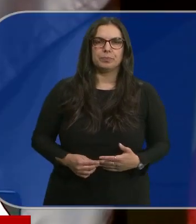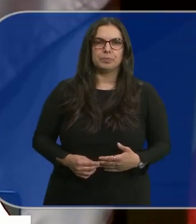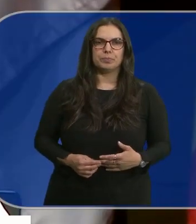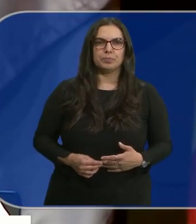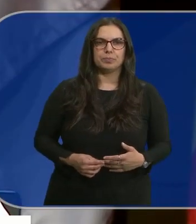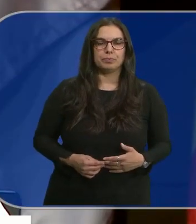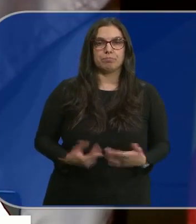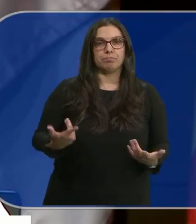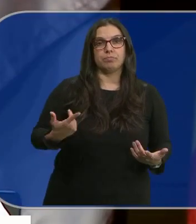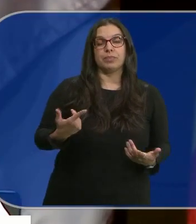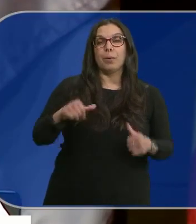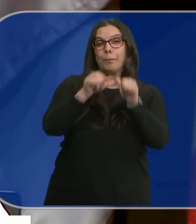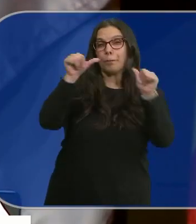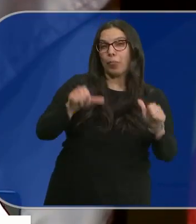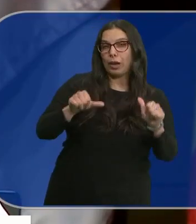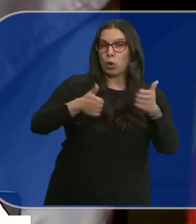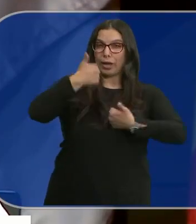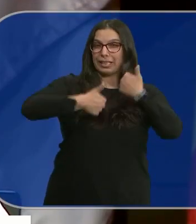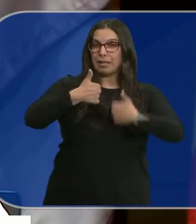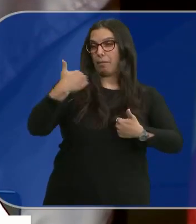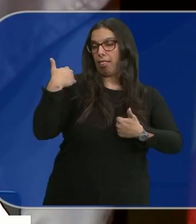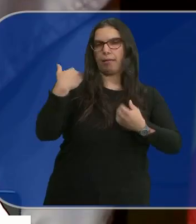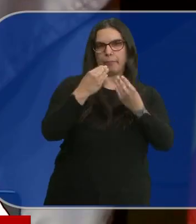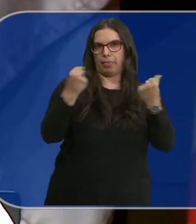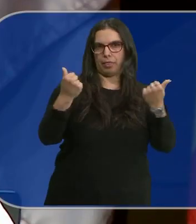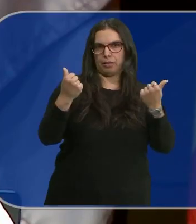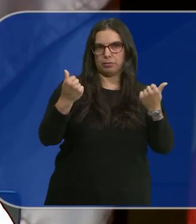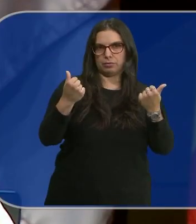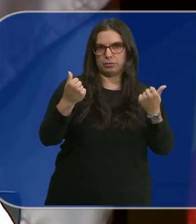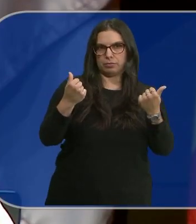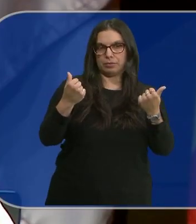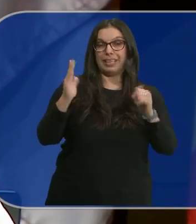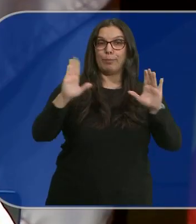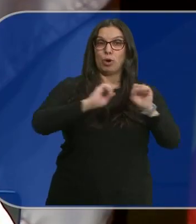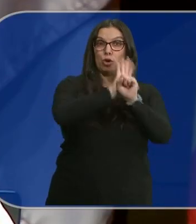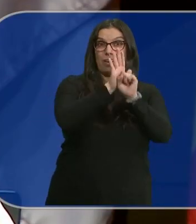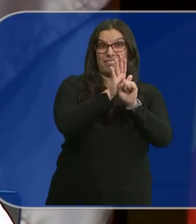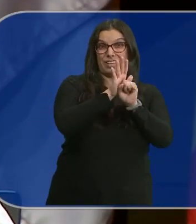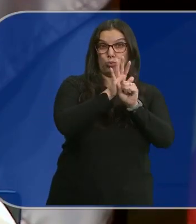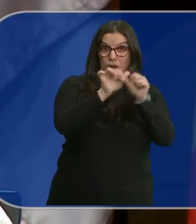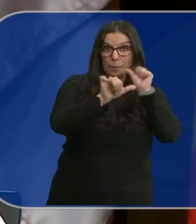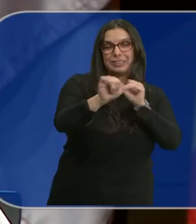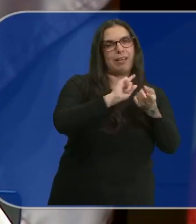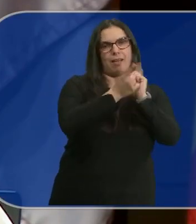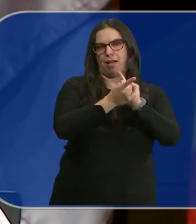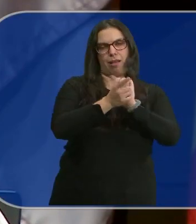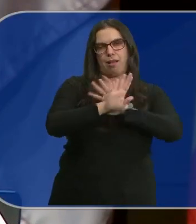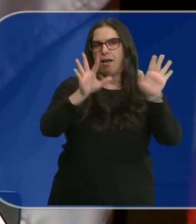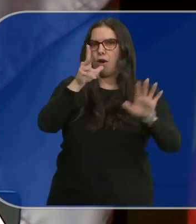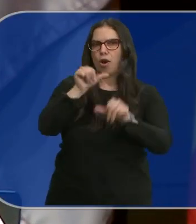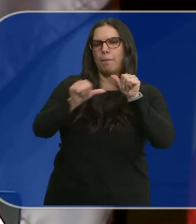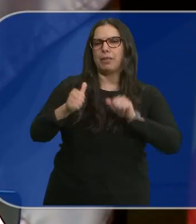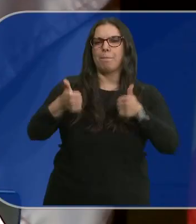Va a desaparecer ese modelo de examen que se adoptó en la pandemia y va a pasar a ser un modelo mucho